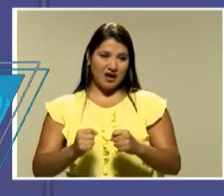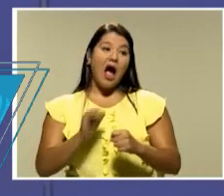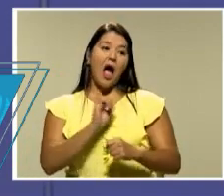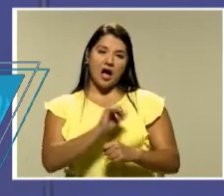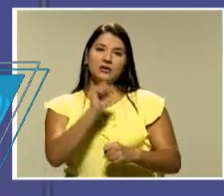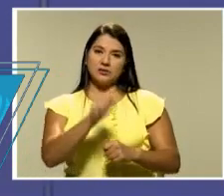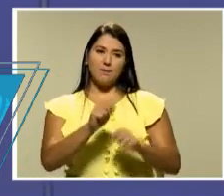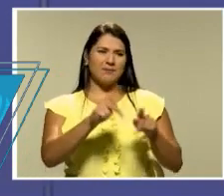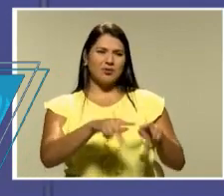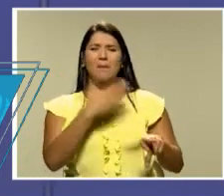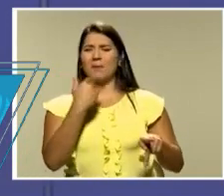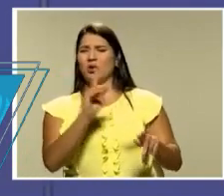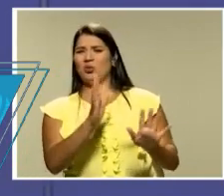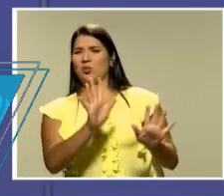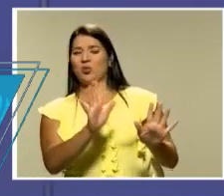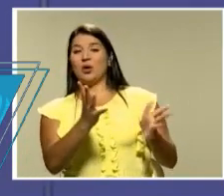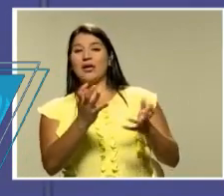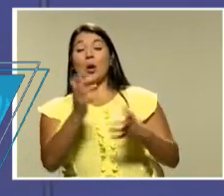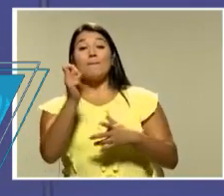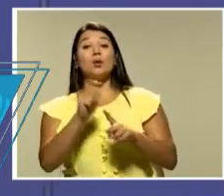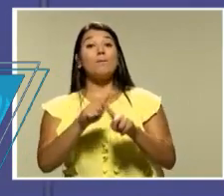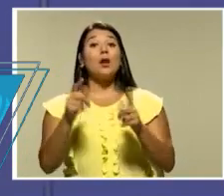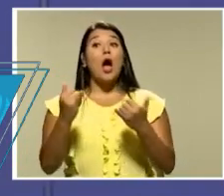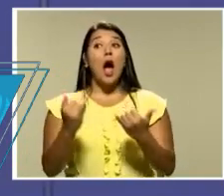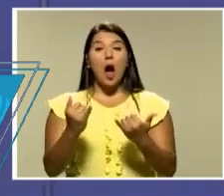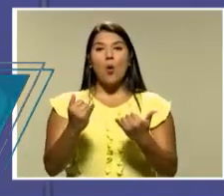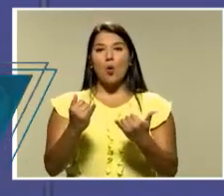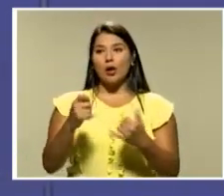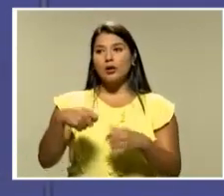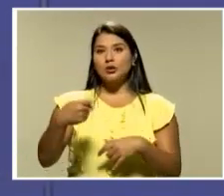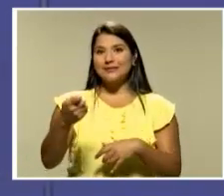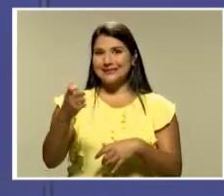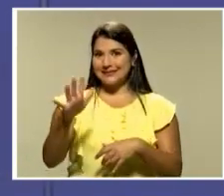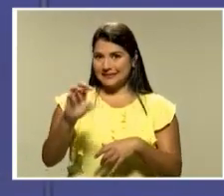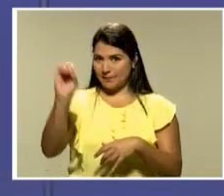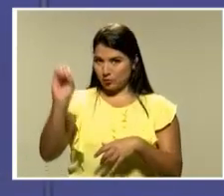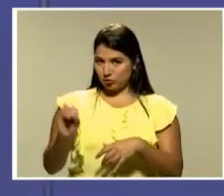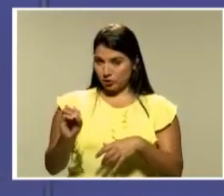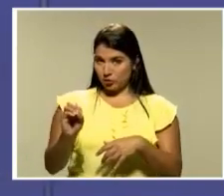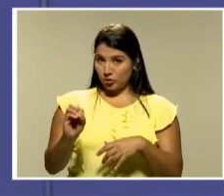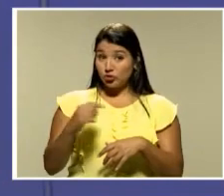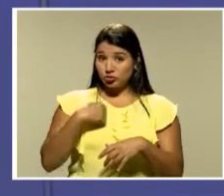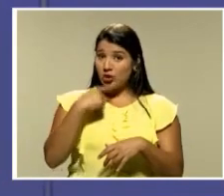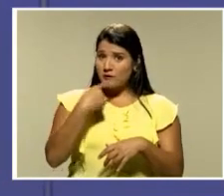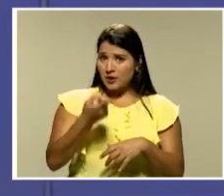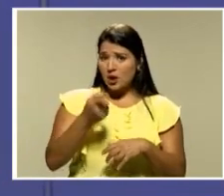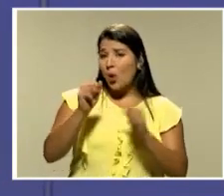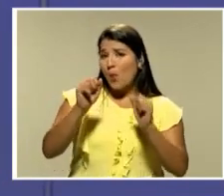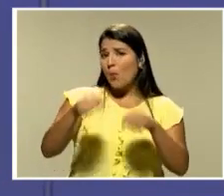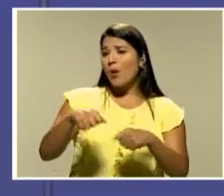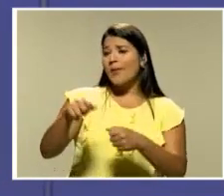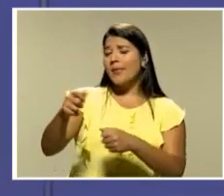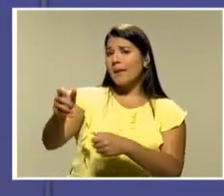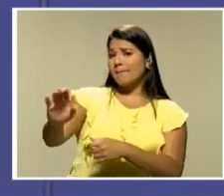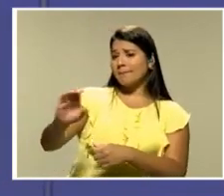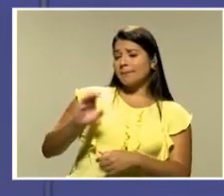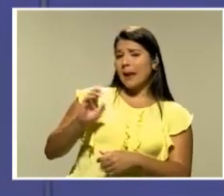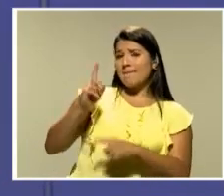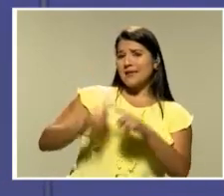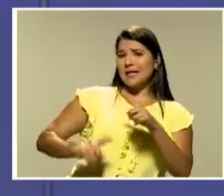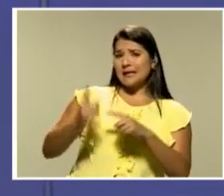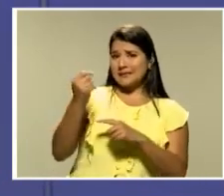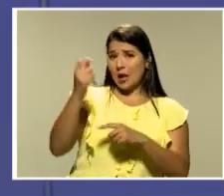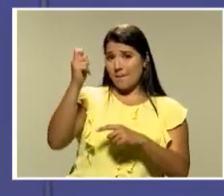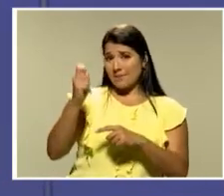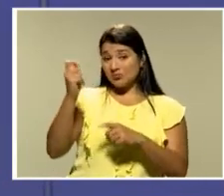pensión. Hoy, cotizando 15%, yo sí le digo, usted puede recibir la mitad de su salario de pensión. Tal vez